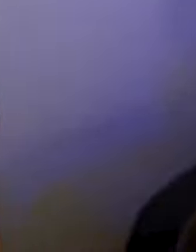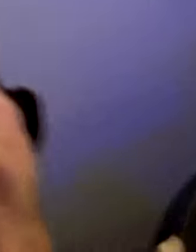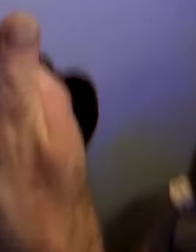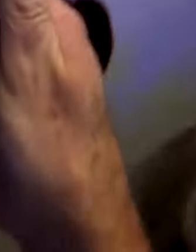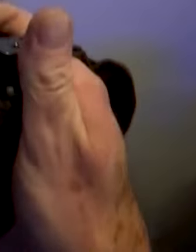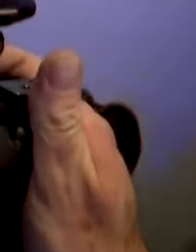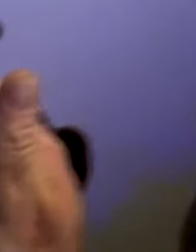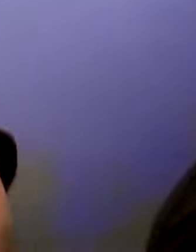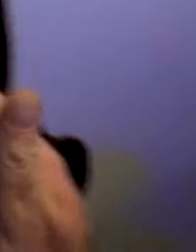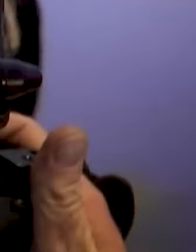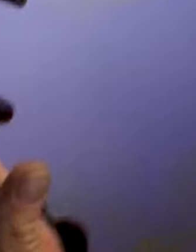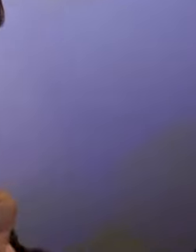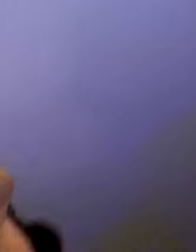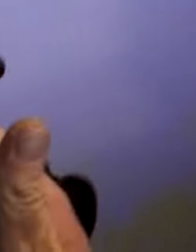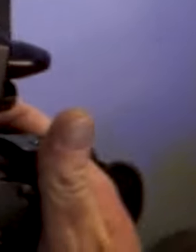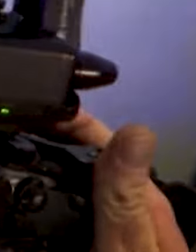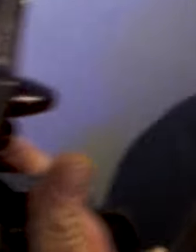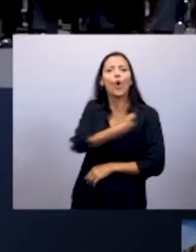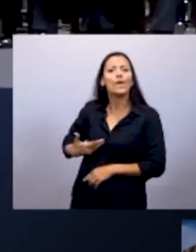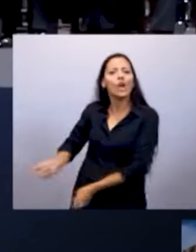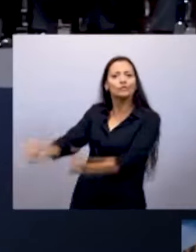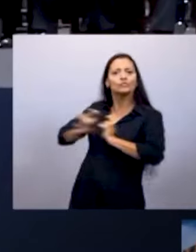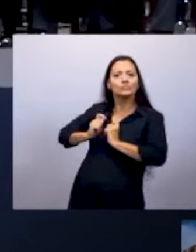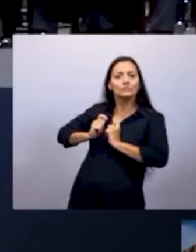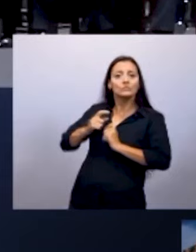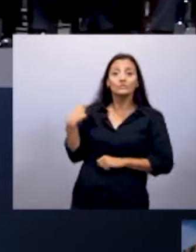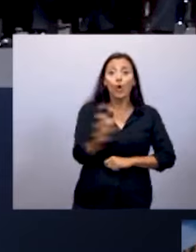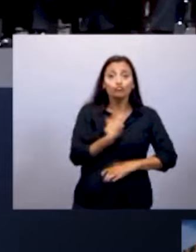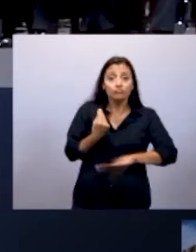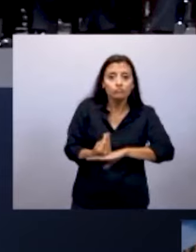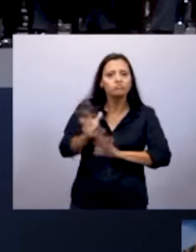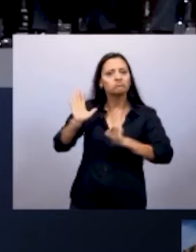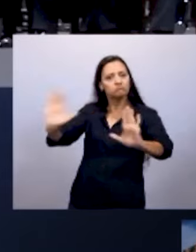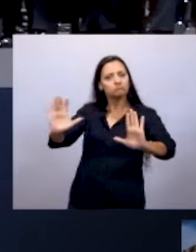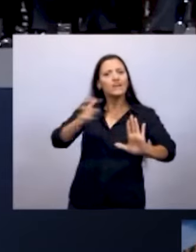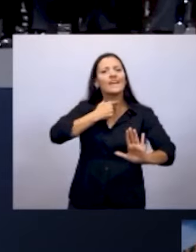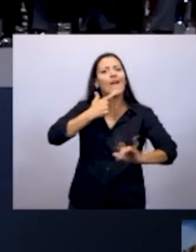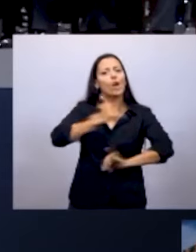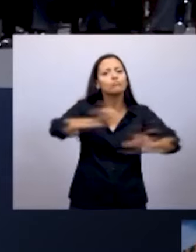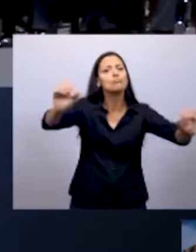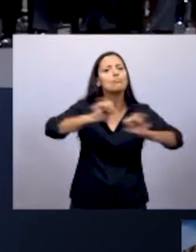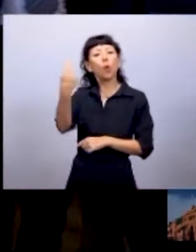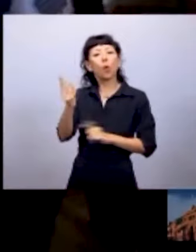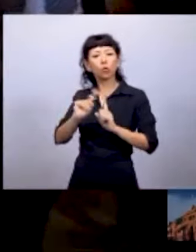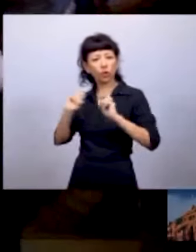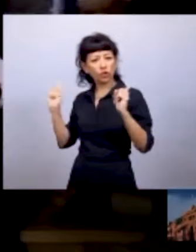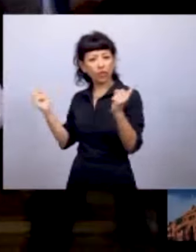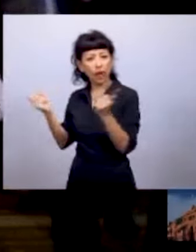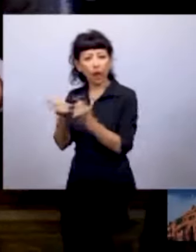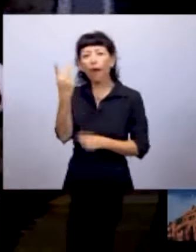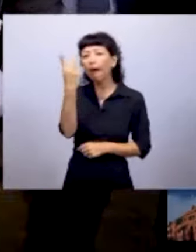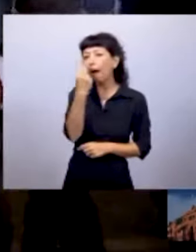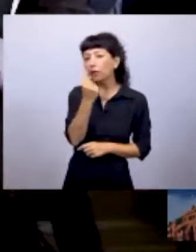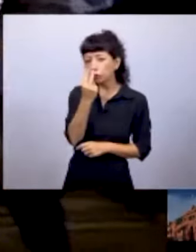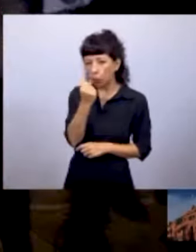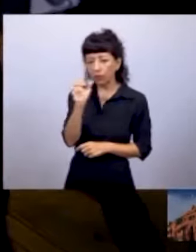enero tras una apelación del sindicato cgt el gobierno podría haber propuesto la reforma a través del congreso en lugar de intentar aplicarla